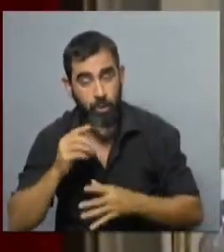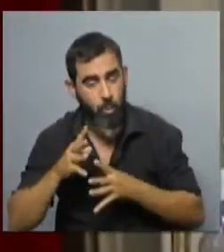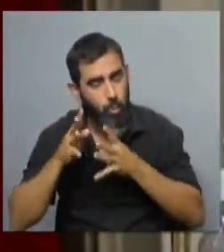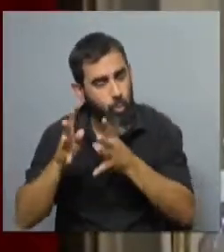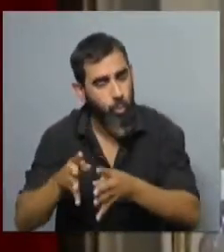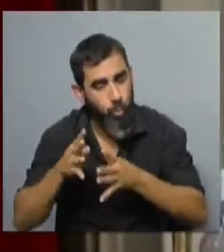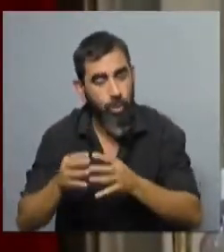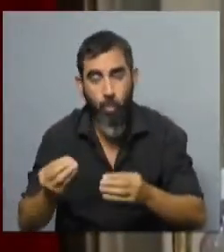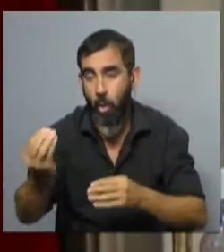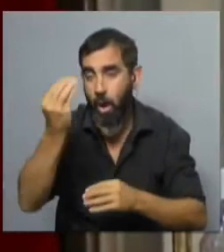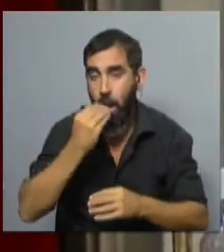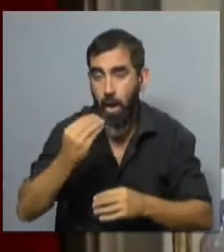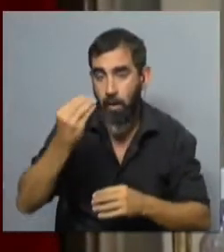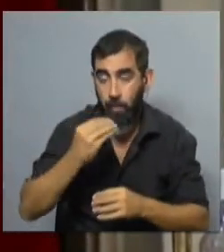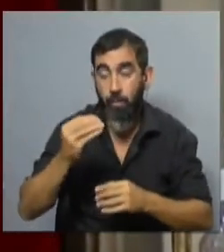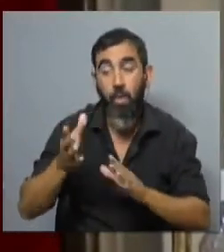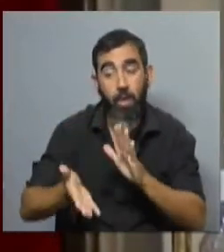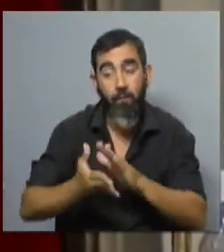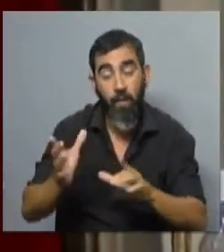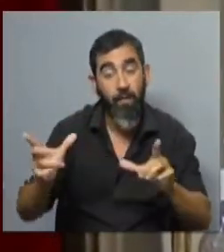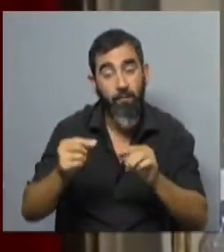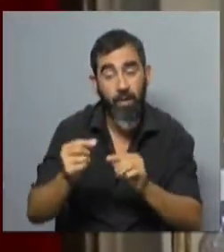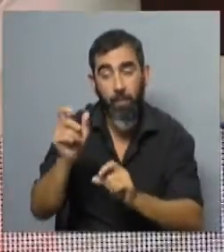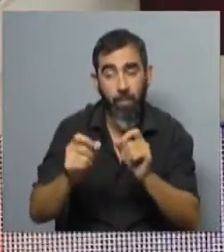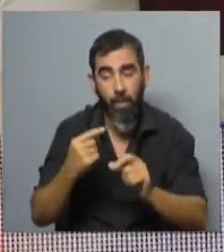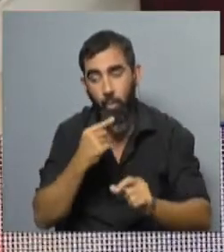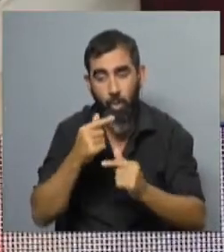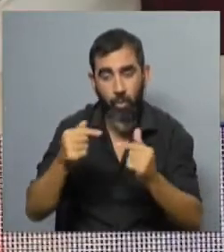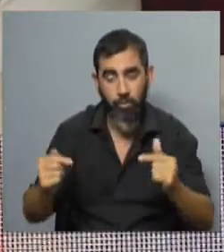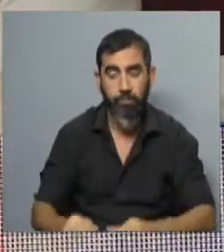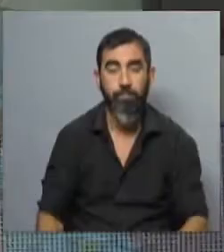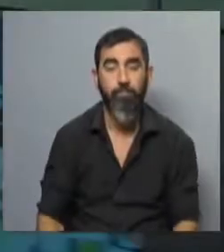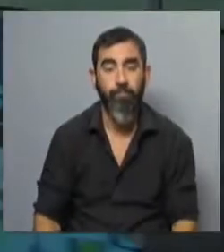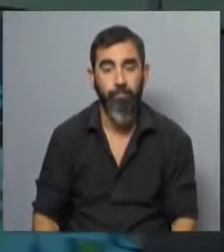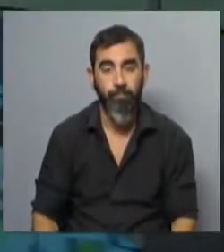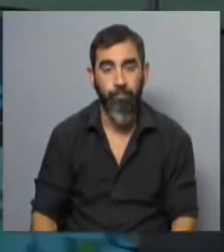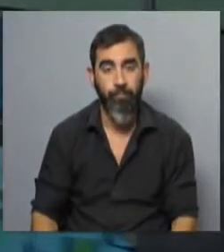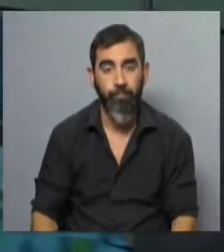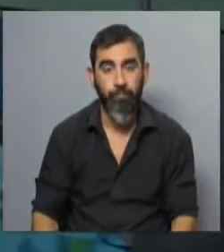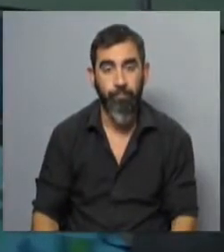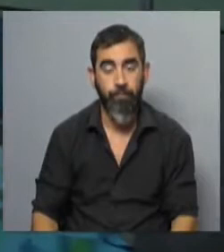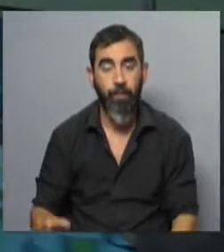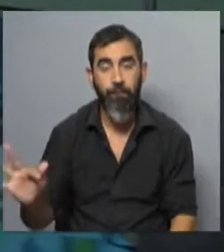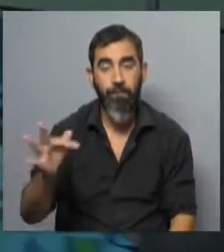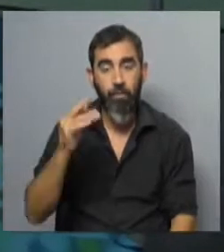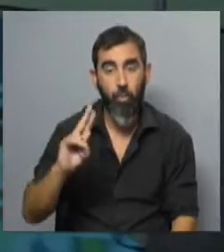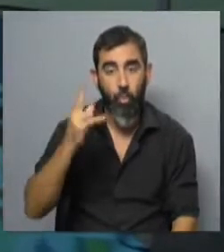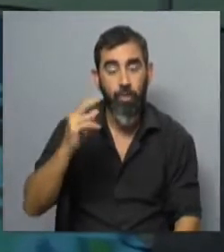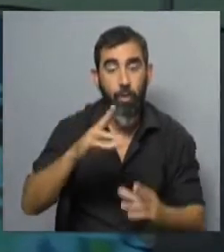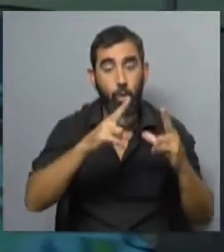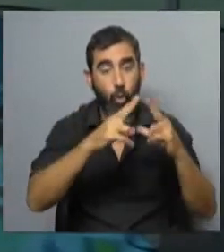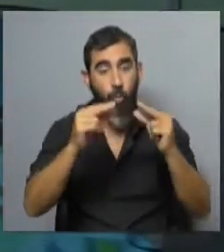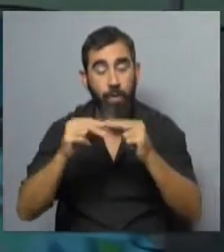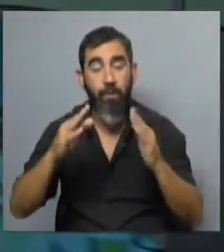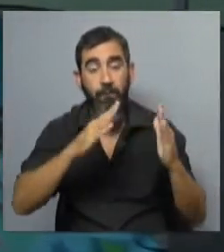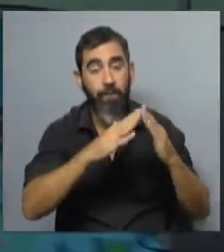tremenda por los alimentos y que va a terminar con los especuladores. La Federación Uruguaya de Cooperativas